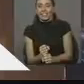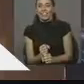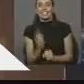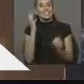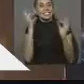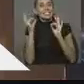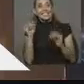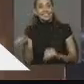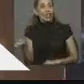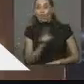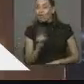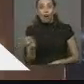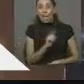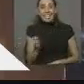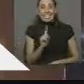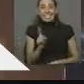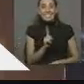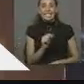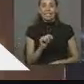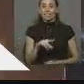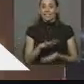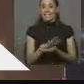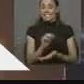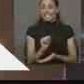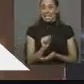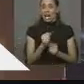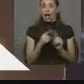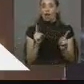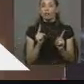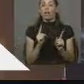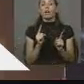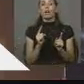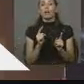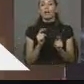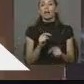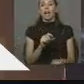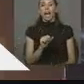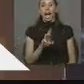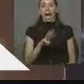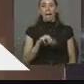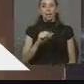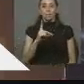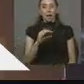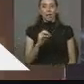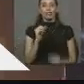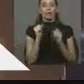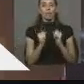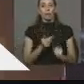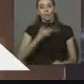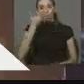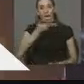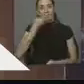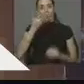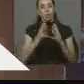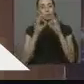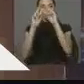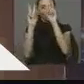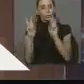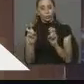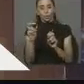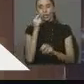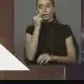señora que no era la señora Tencha. Bueno, pero mire, de Armando podríamos hablar mucho. Era un